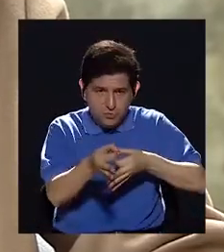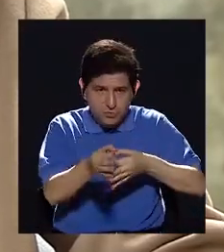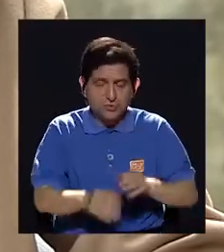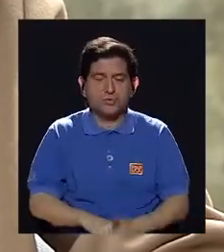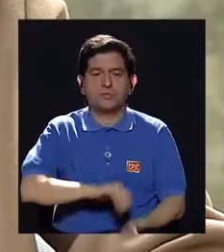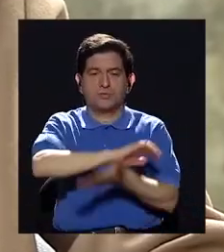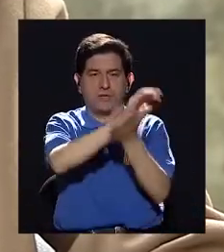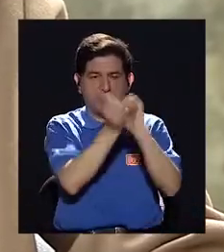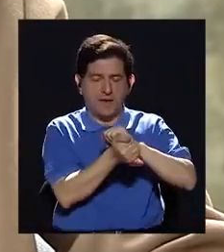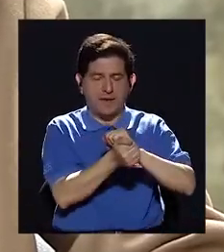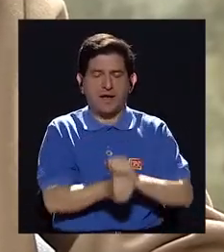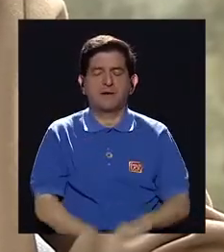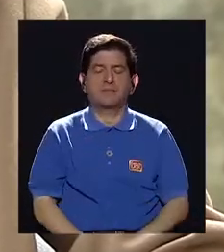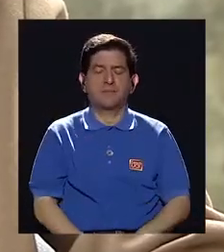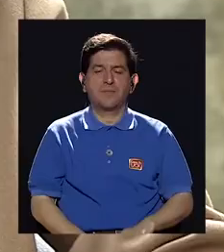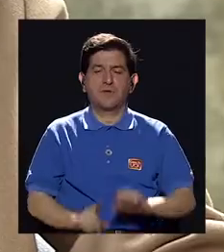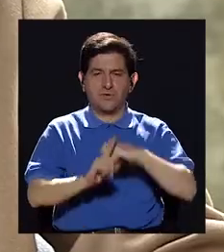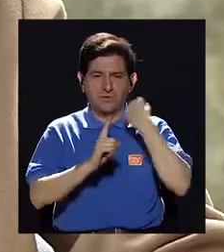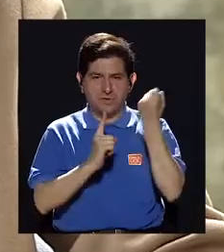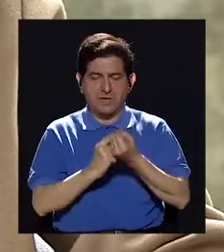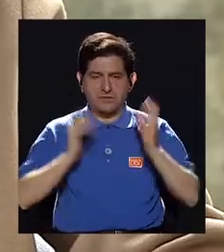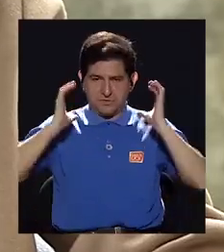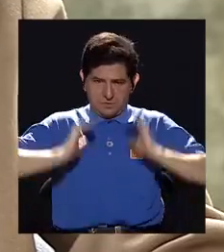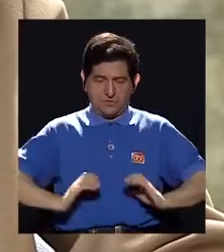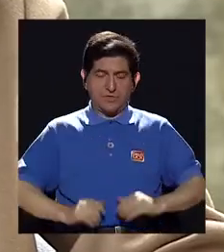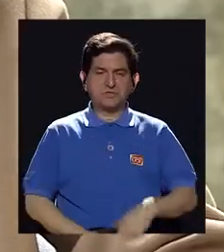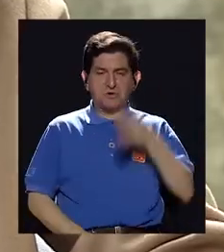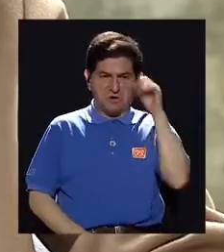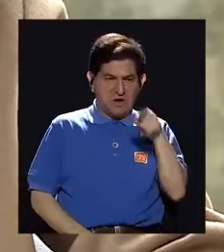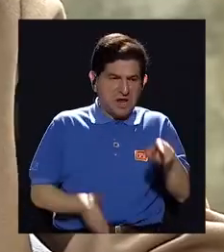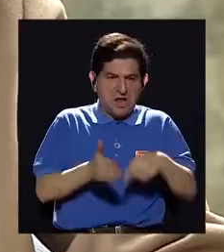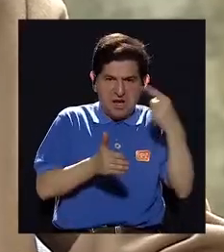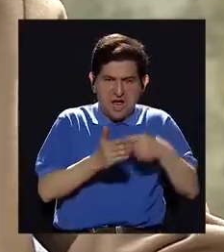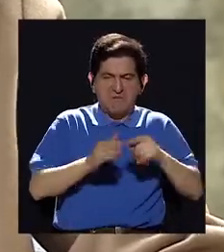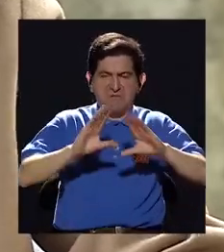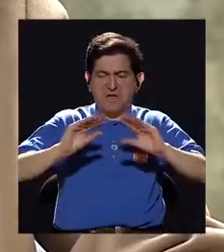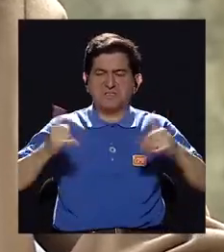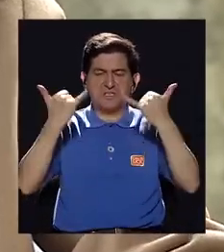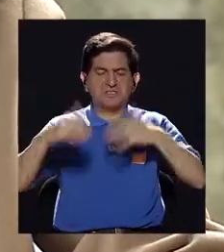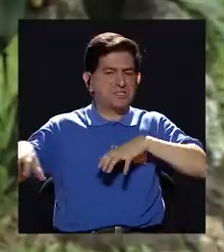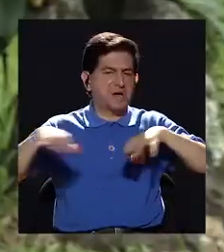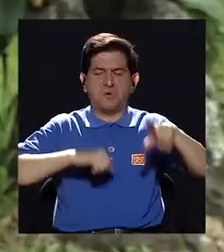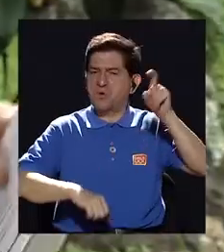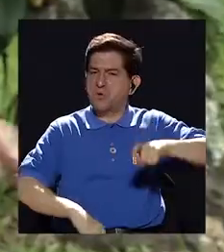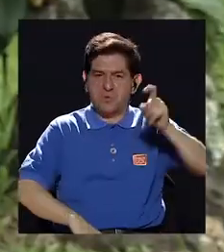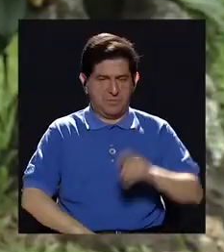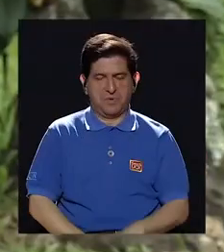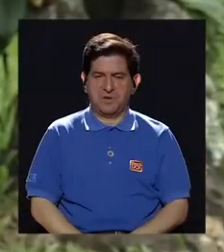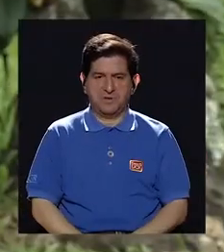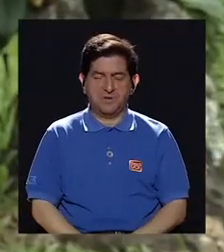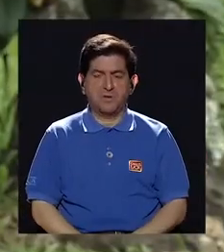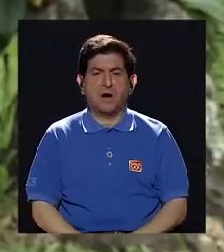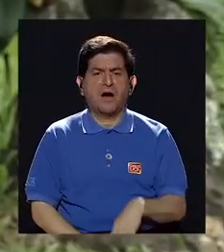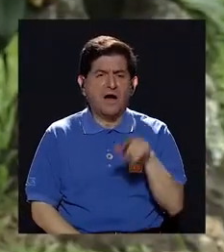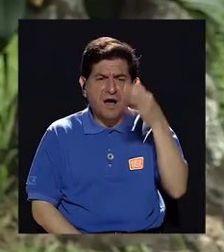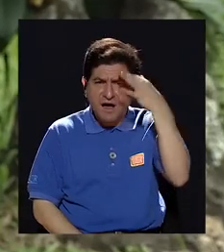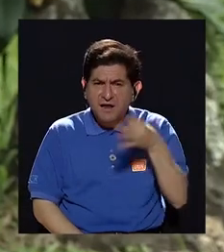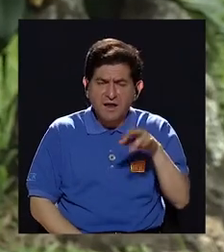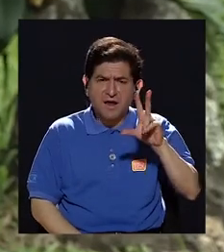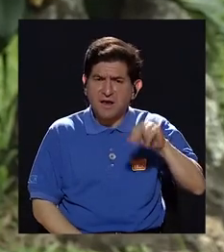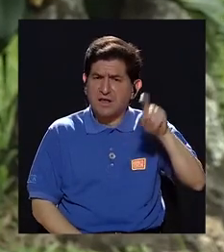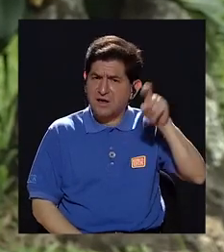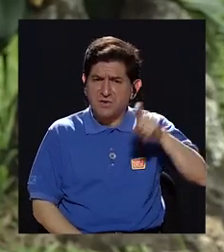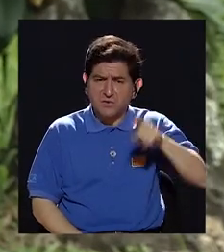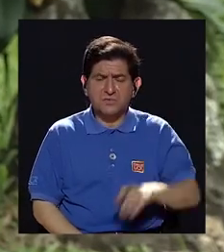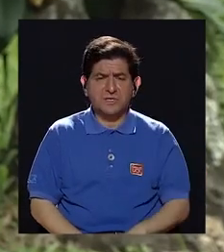sustitutos del cambio de posición. La gente a veces cree que con esos colchones ya son no mágicos. Tengo que movilizarlos, exacto. Ya no tengo que cambiarlos